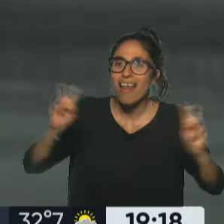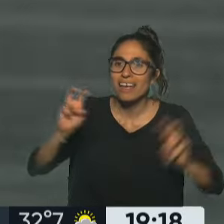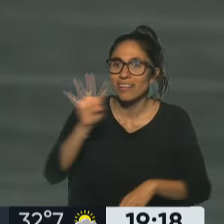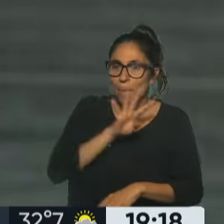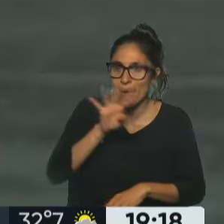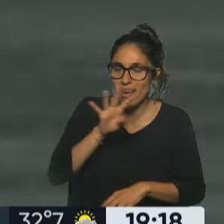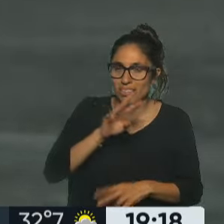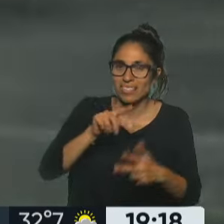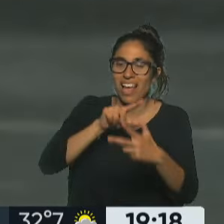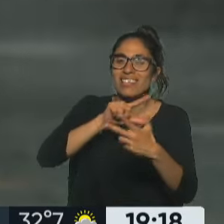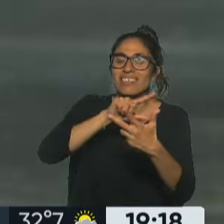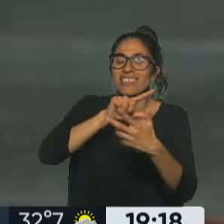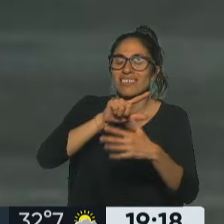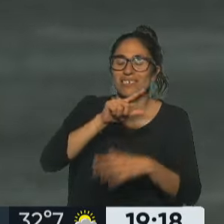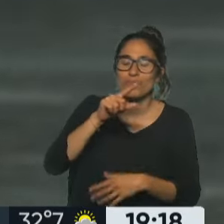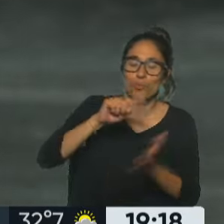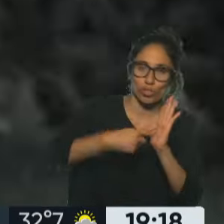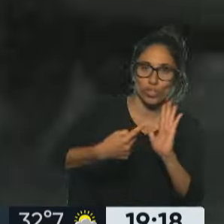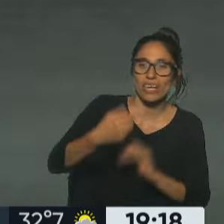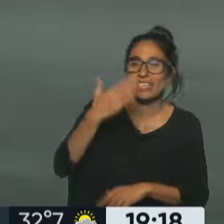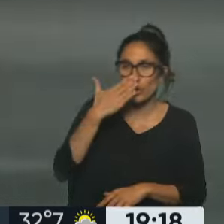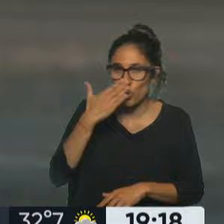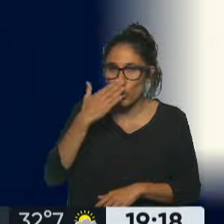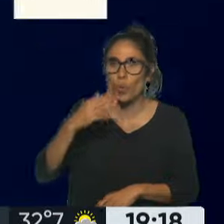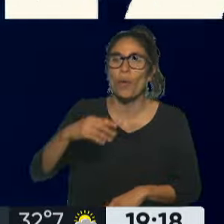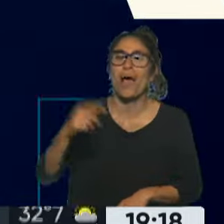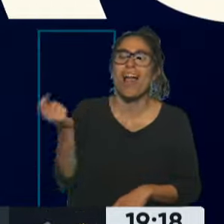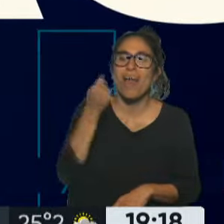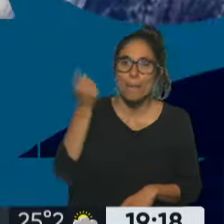Aires, Córdoba, La Pampa, San Luis, Mendoza, San Juan y La Rioja.